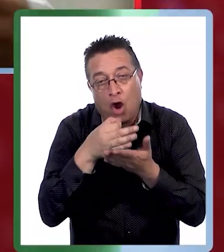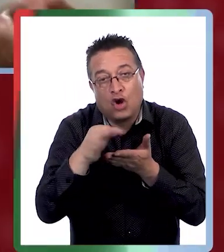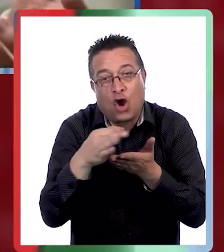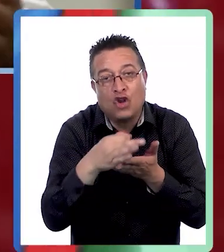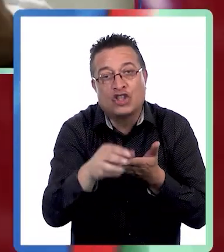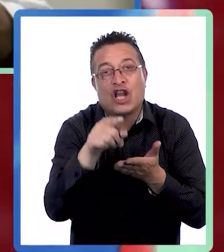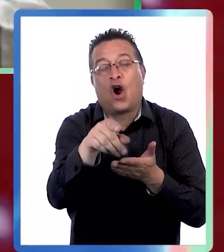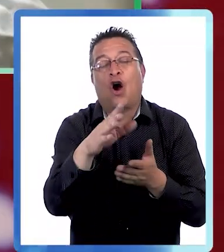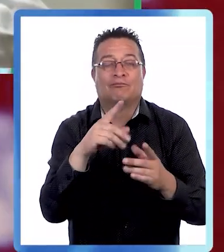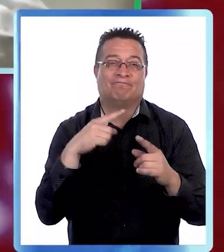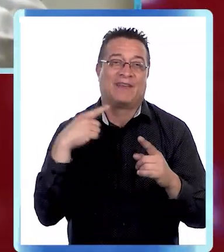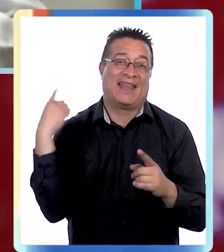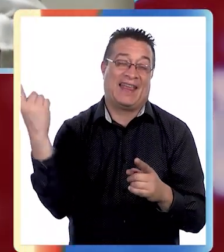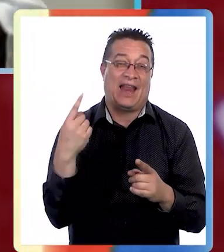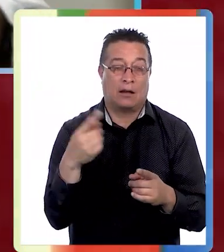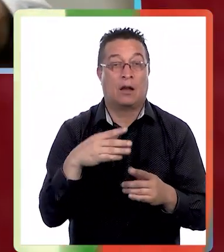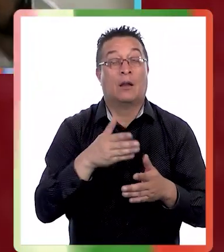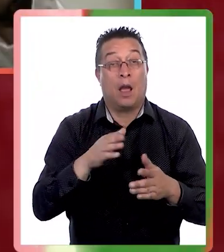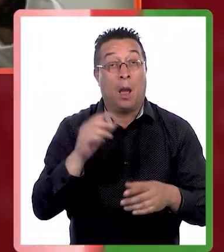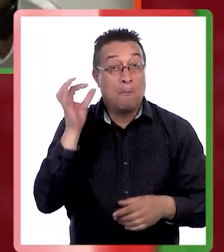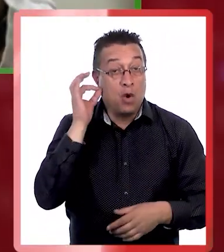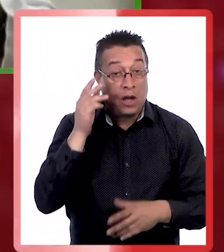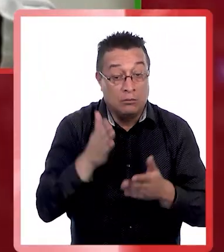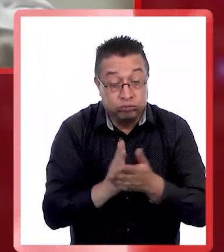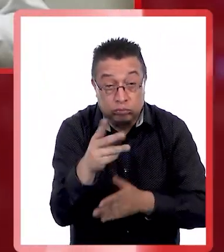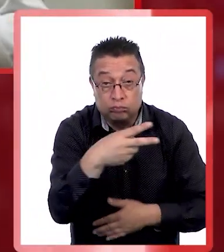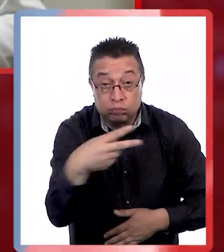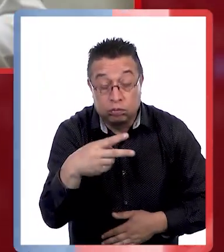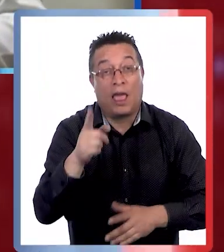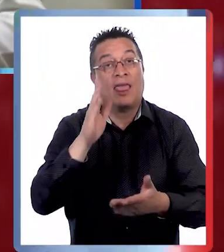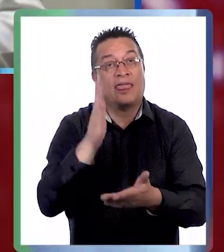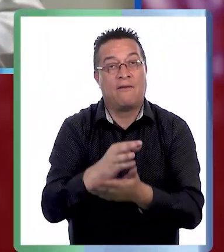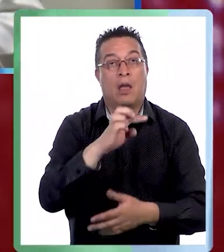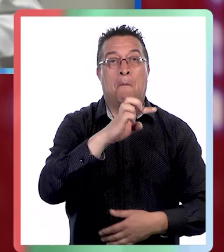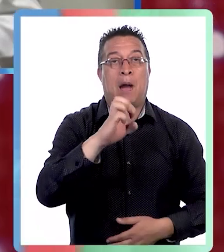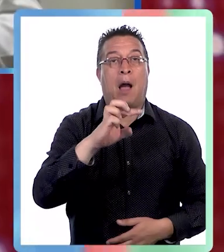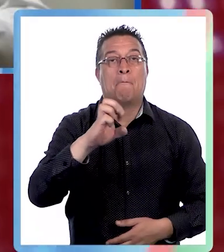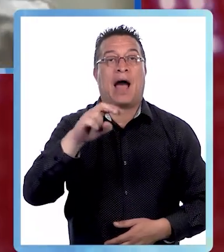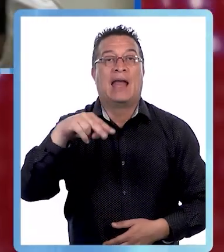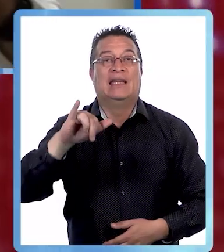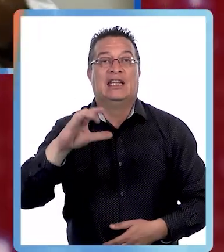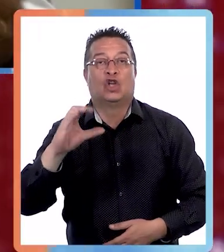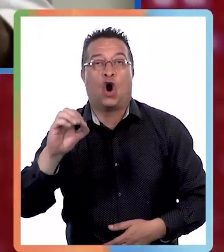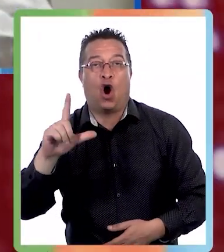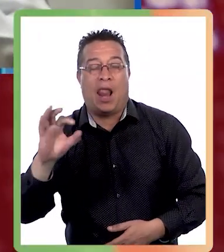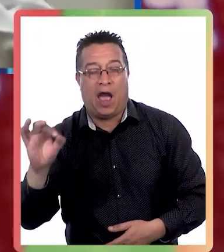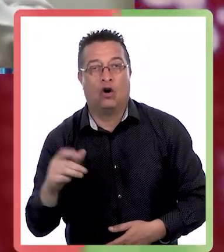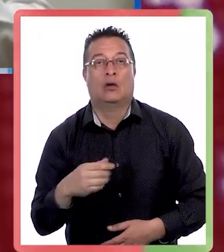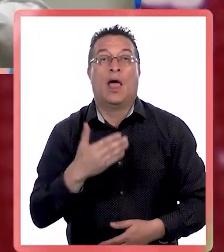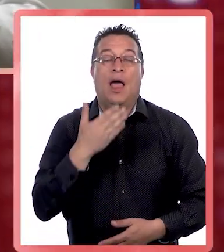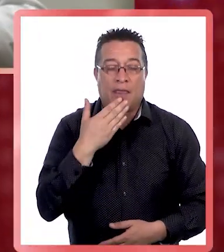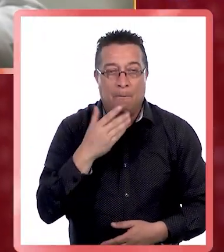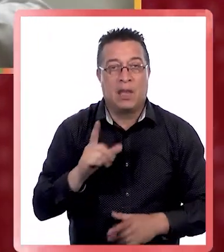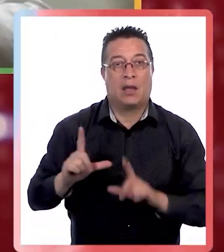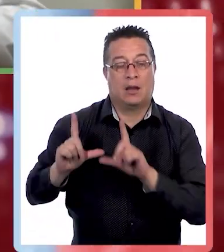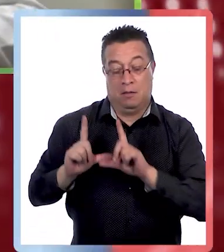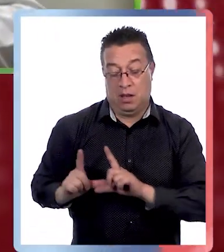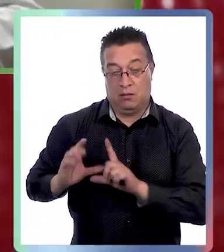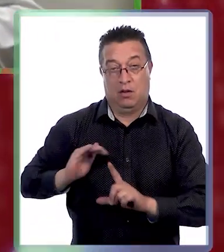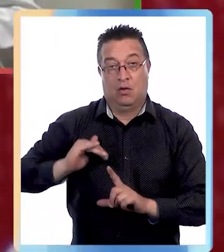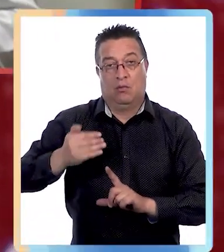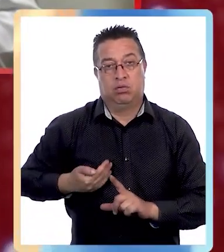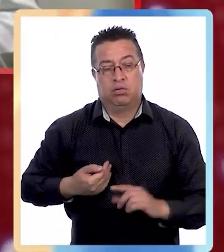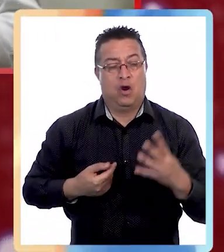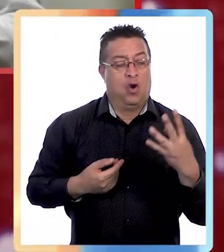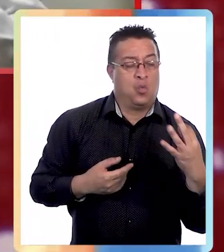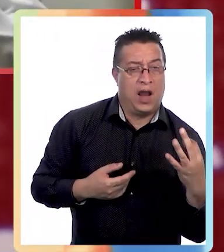su Papa Nicolau desde que inician la actividad sexual, la indicación de una mamografía, Está discutido si desde los 40,